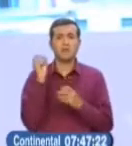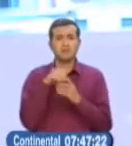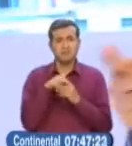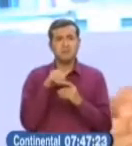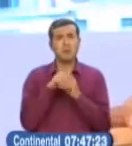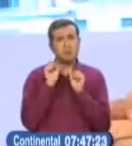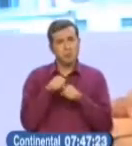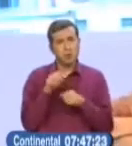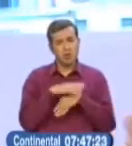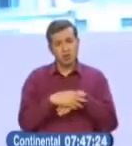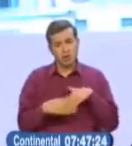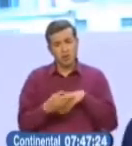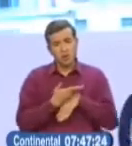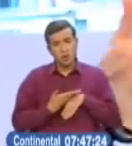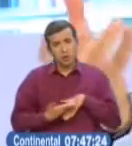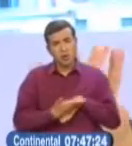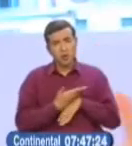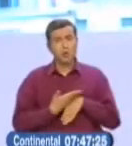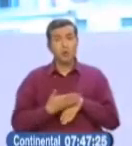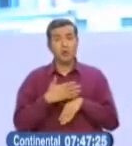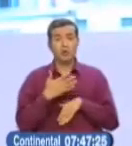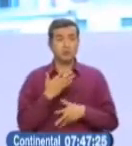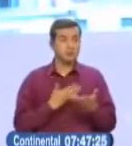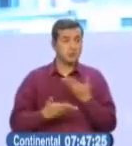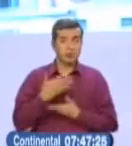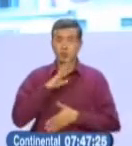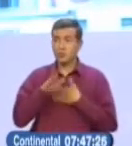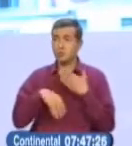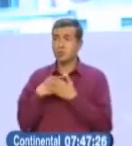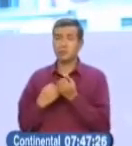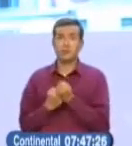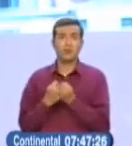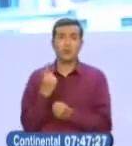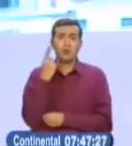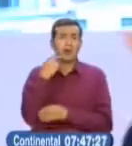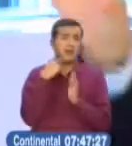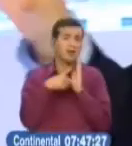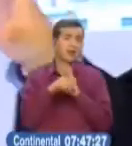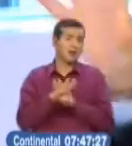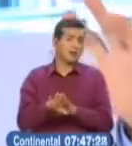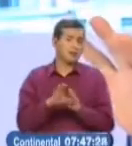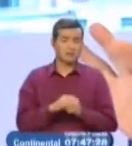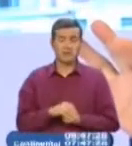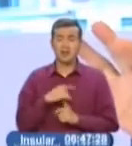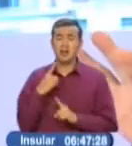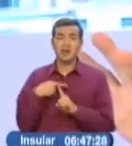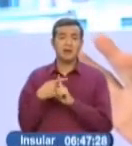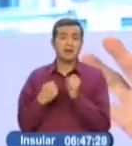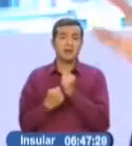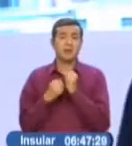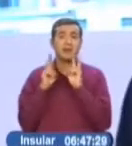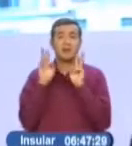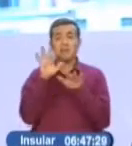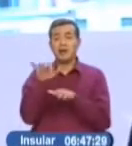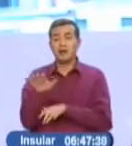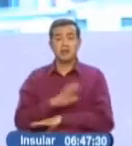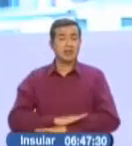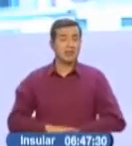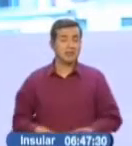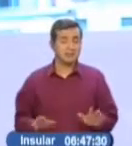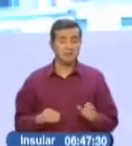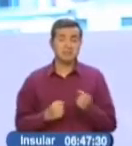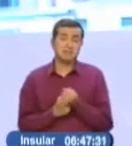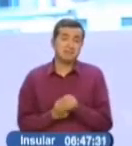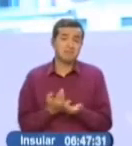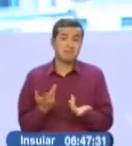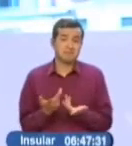en términos regionales. Nos saldríamos mutuamente favorecidos. Solo por poner un ejemplo de complementariedad en el plano agrícola para ir